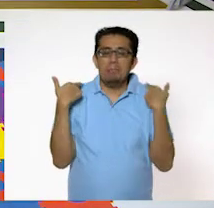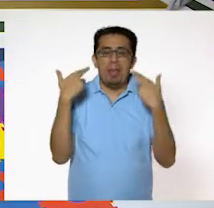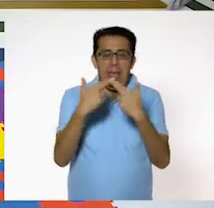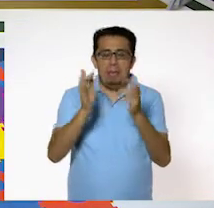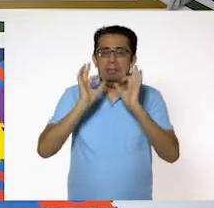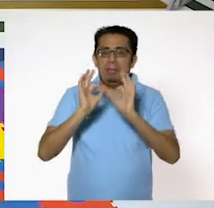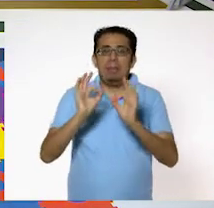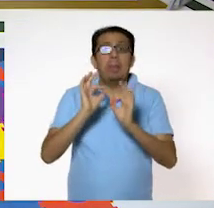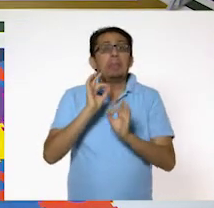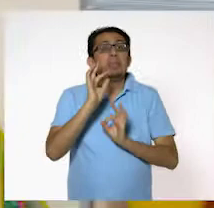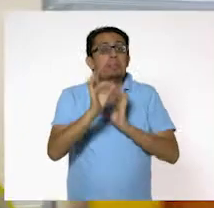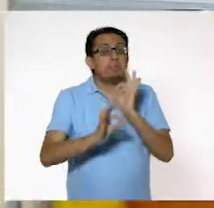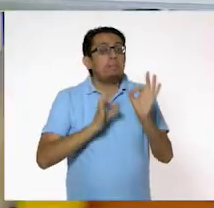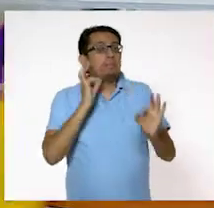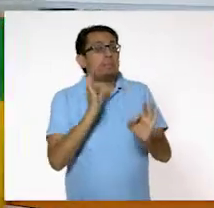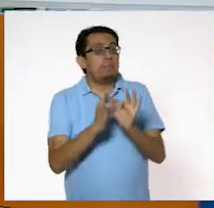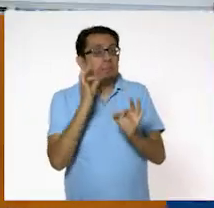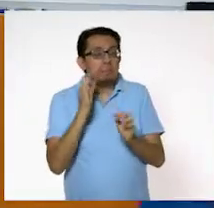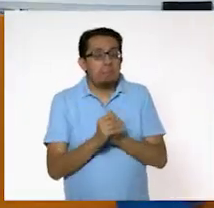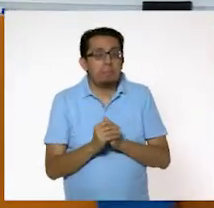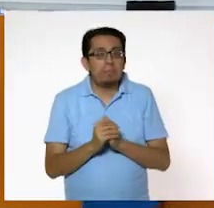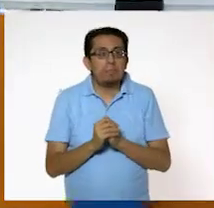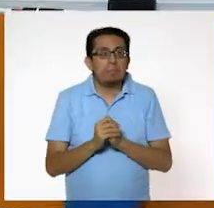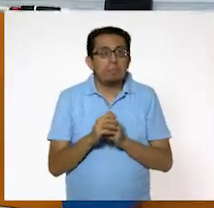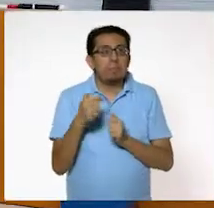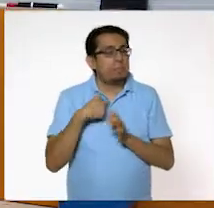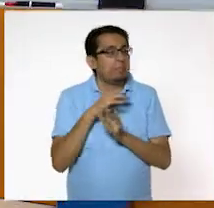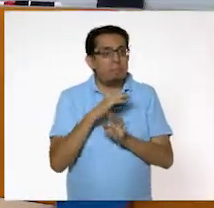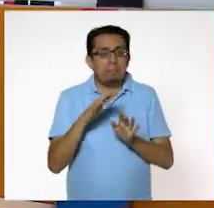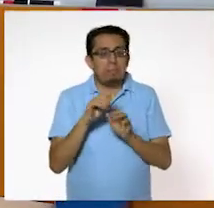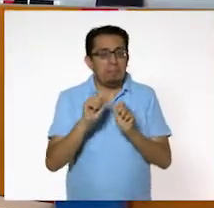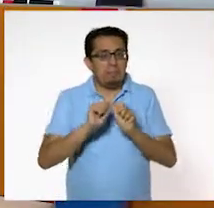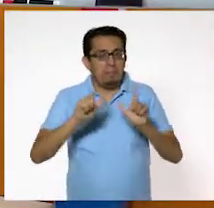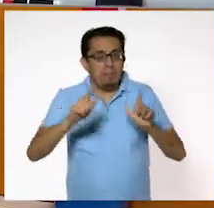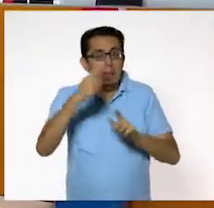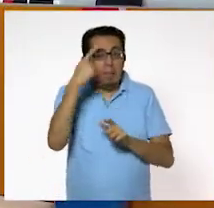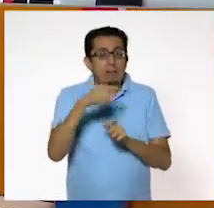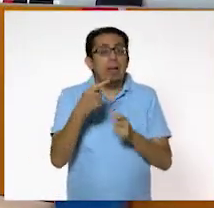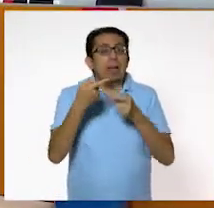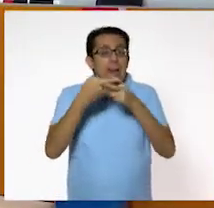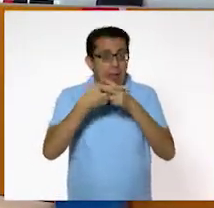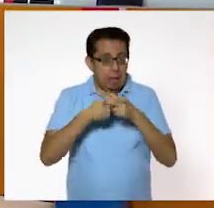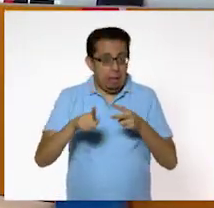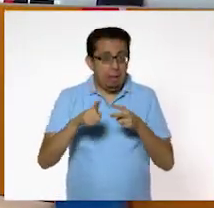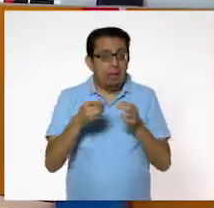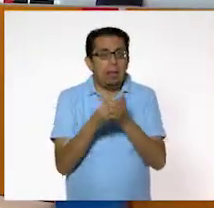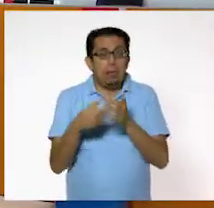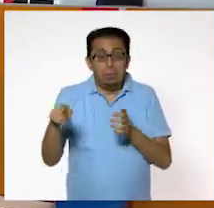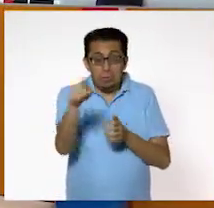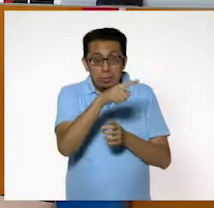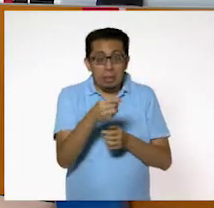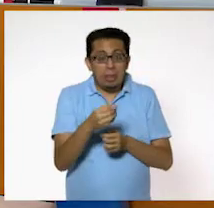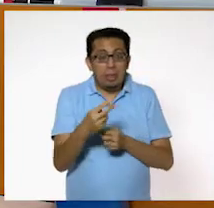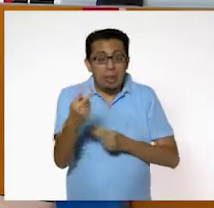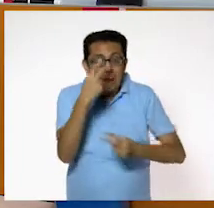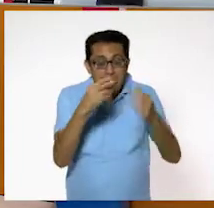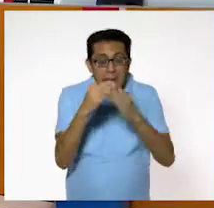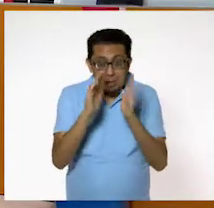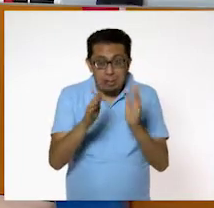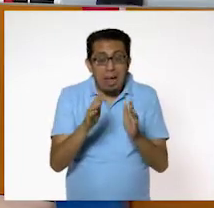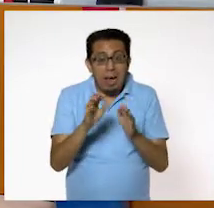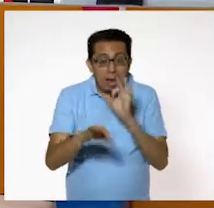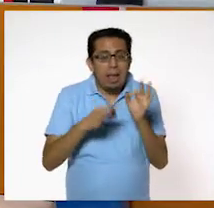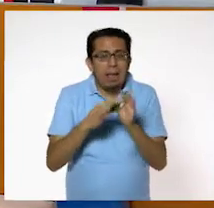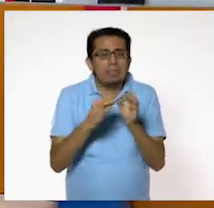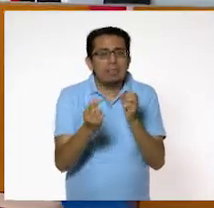Perfecto. Listo, ahí está. Ya estamos. Ahora sí, ya estoy lista para comenzar esta clase. ¿Allá en casita ya están listos y listas también? ¡Sí! ¡Ah,